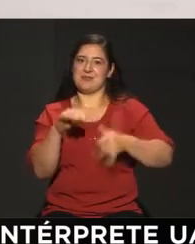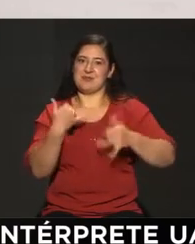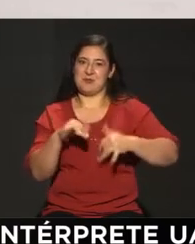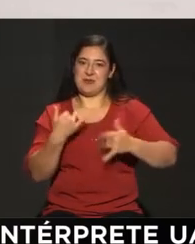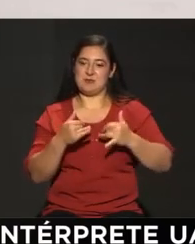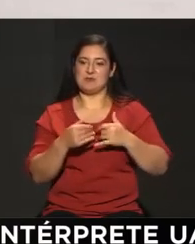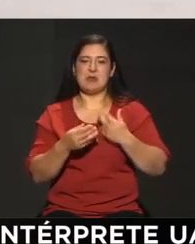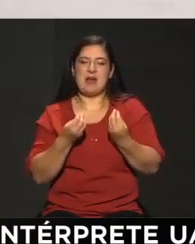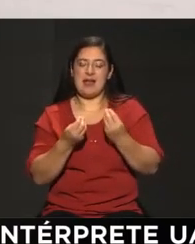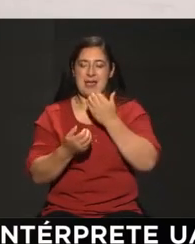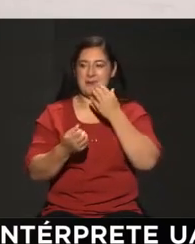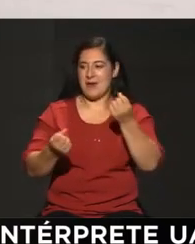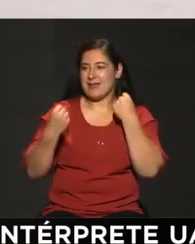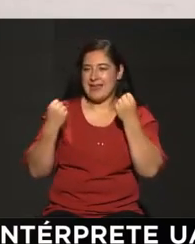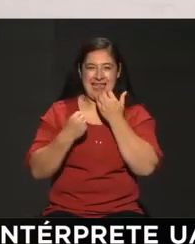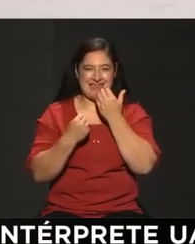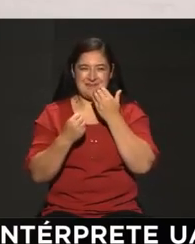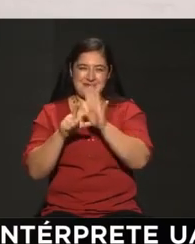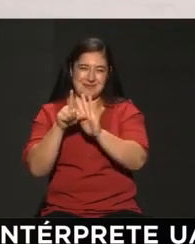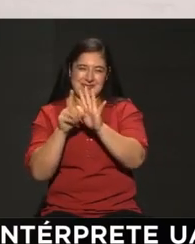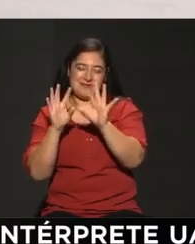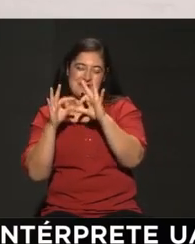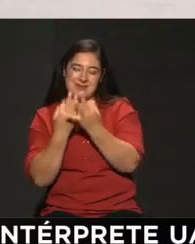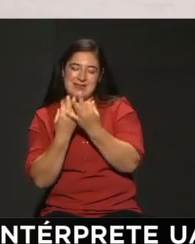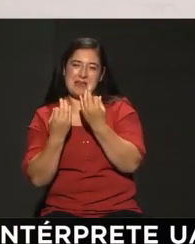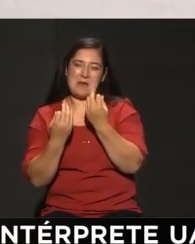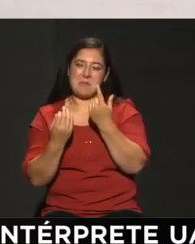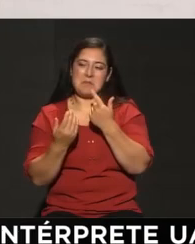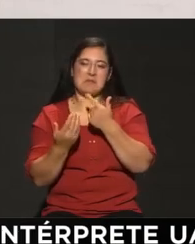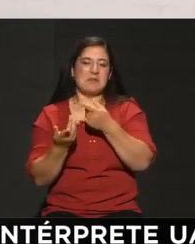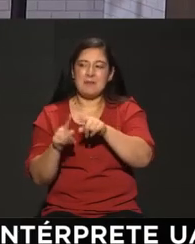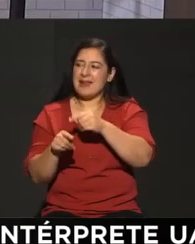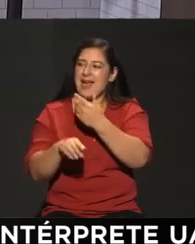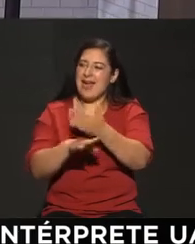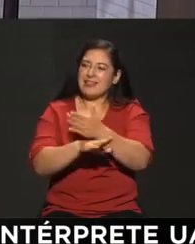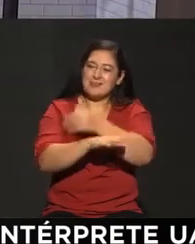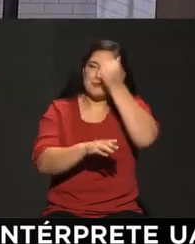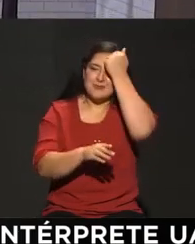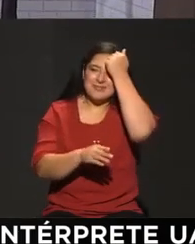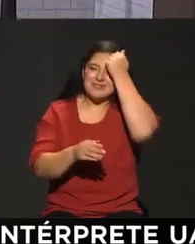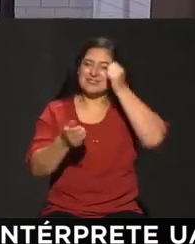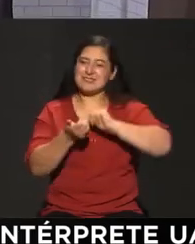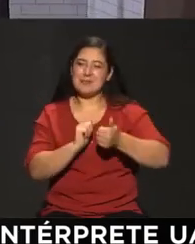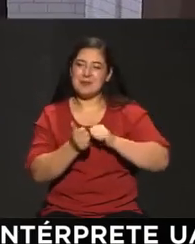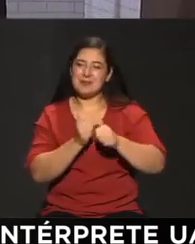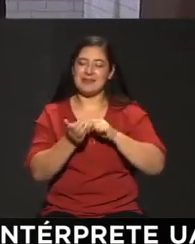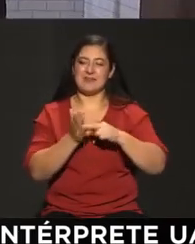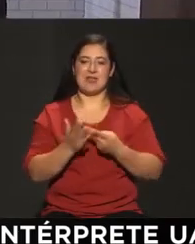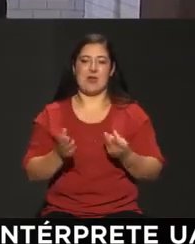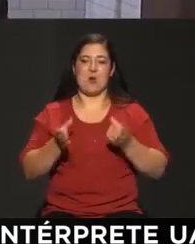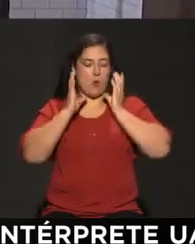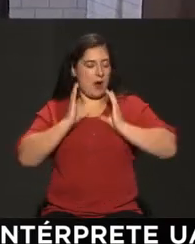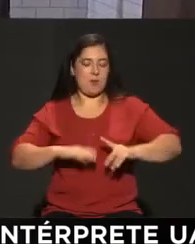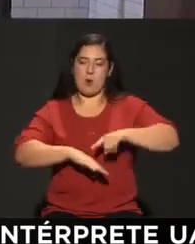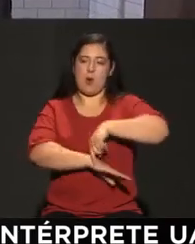que a través de los ejercicios, como nos mostraba la familia anterior y los profes que nos acompañaron en la sección anterior, podamos activar todo